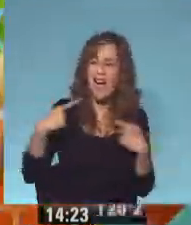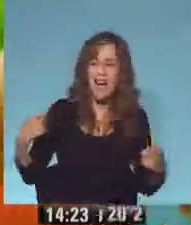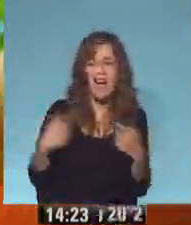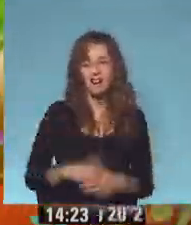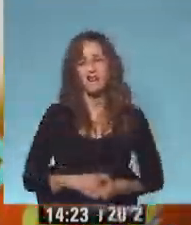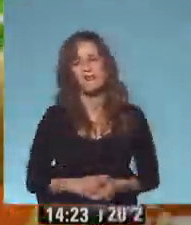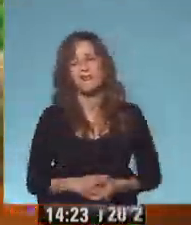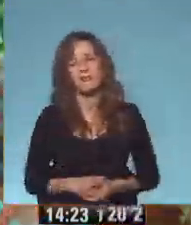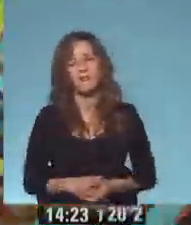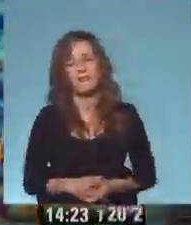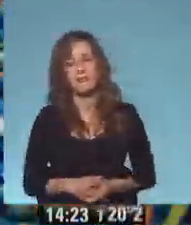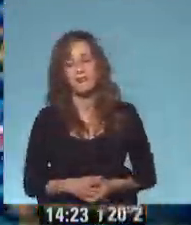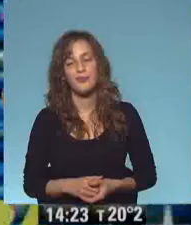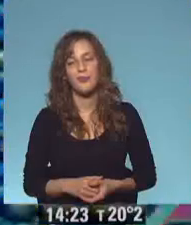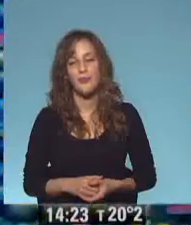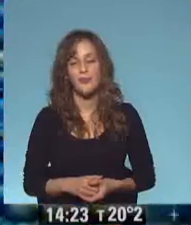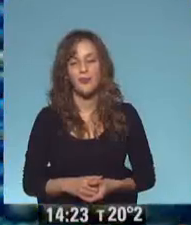¡Ay!